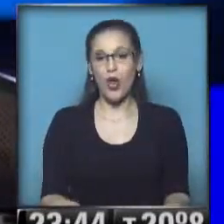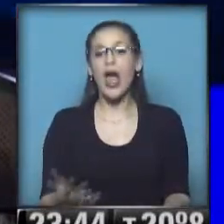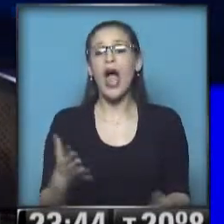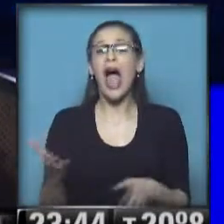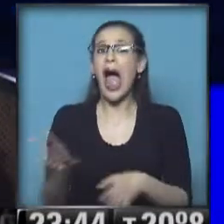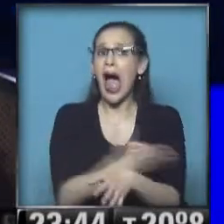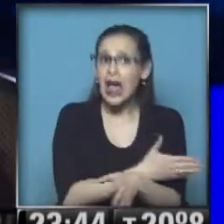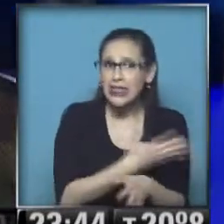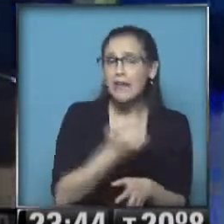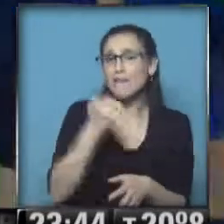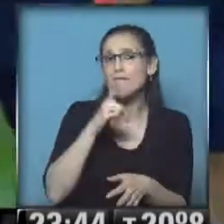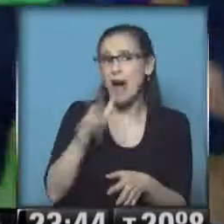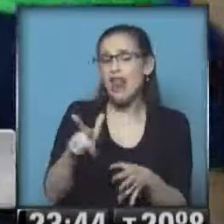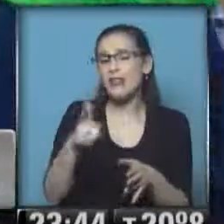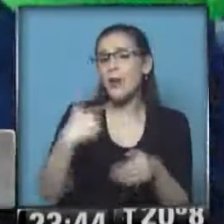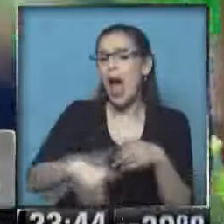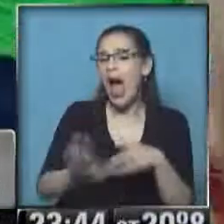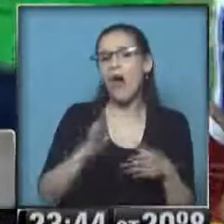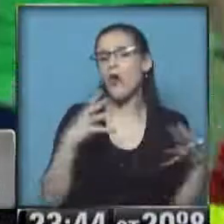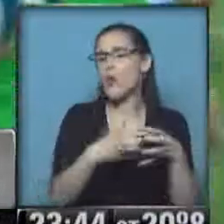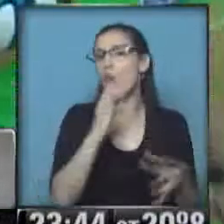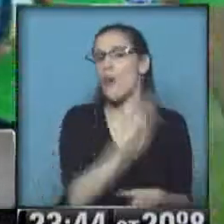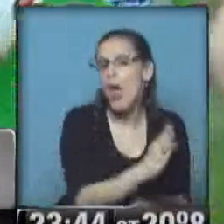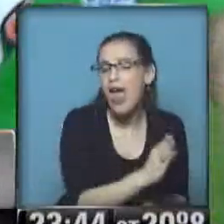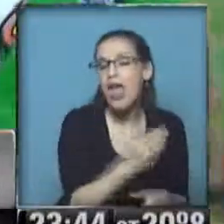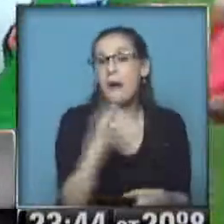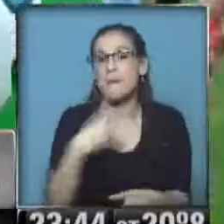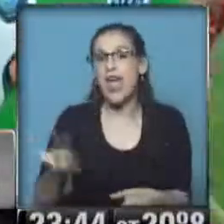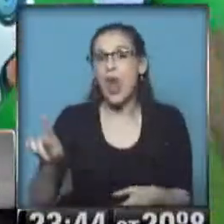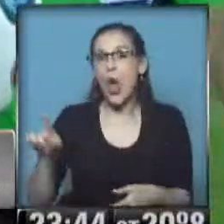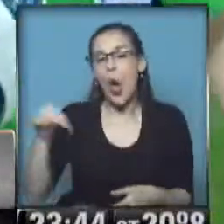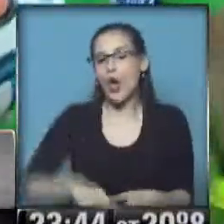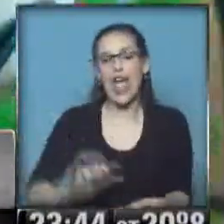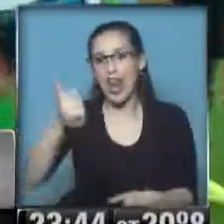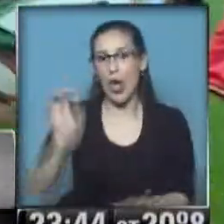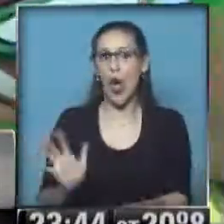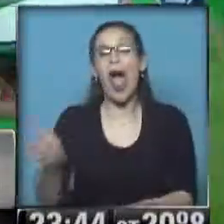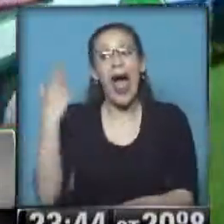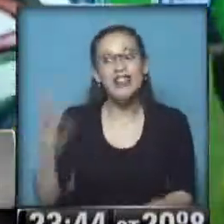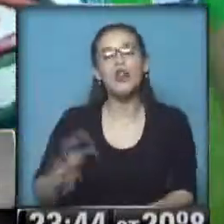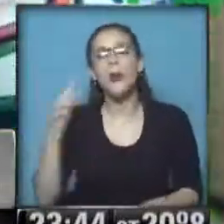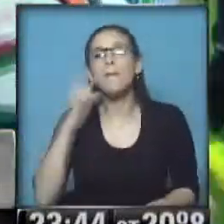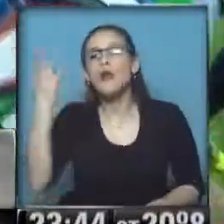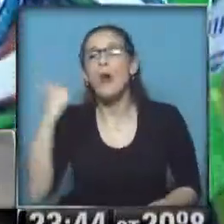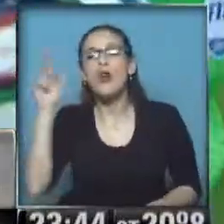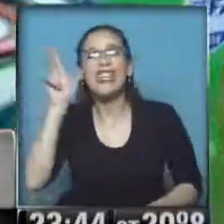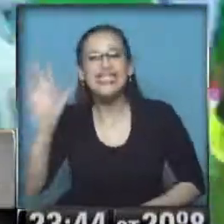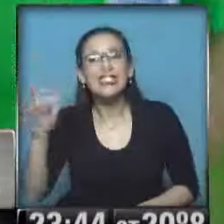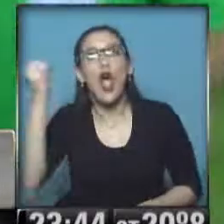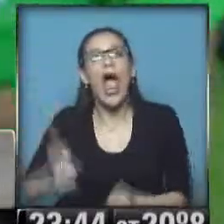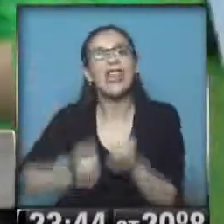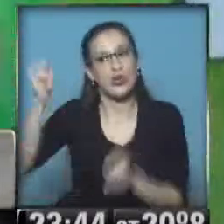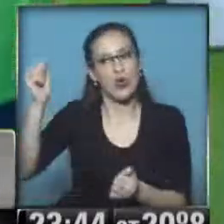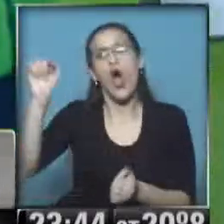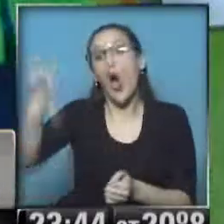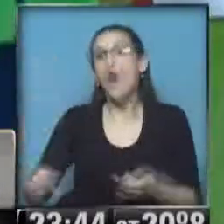y ahora volvió a consagrarse en la Supercopa de España. Título que solamente había conseguido en el año 1985 y que además es